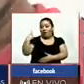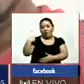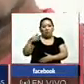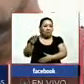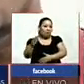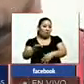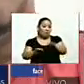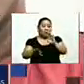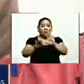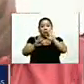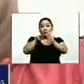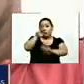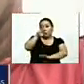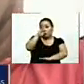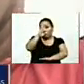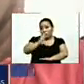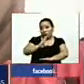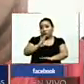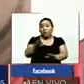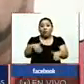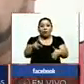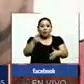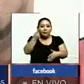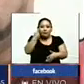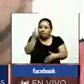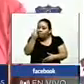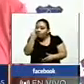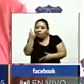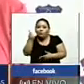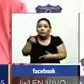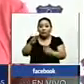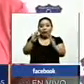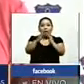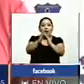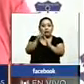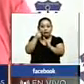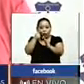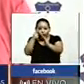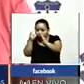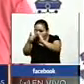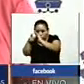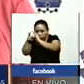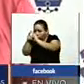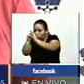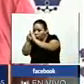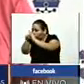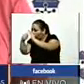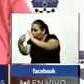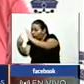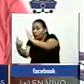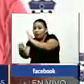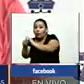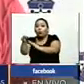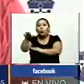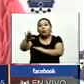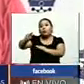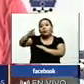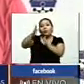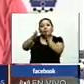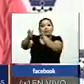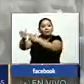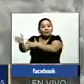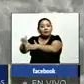eso de las 12 del mediodía, mientras se realizaba un operativo de casa segura, específicamente en la segunda etapa de la colonia Ciudad